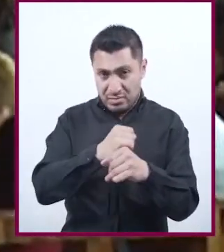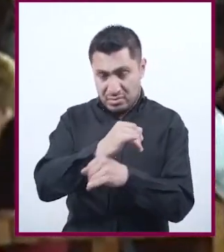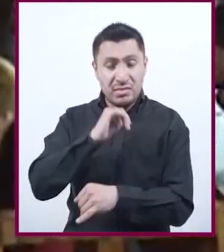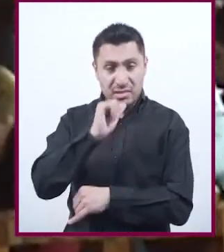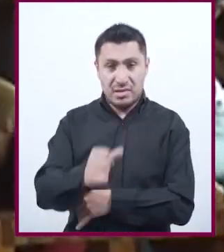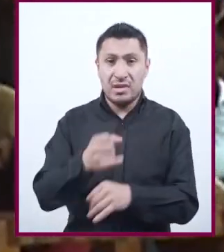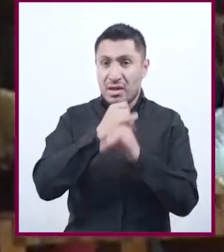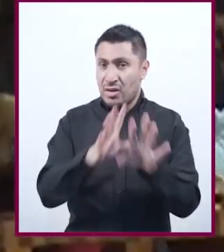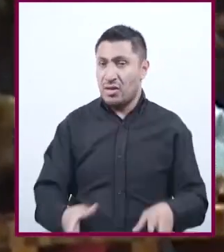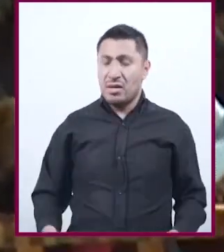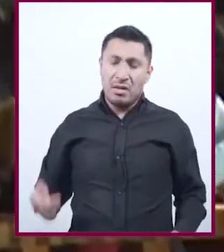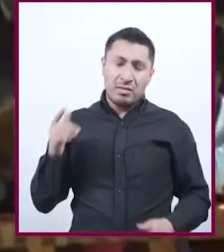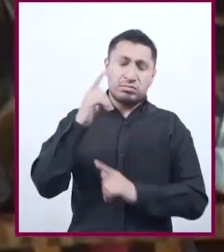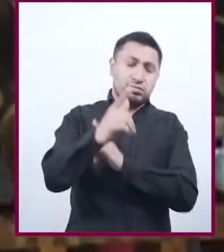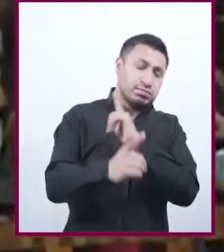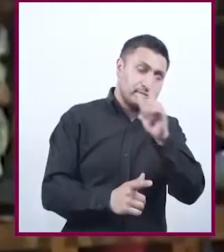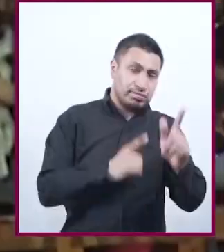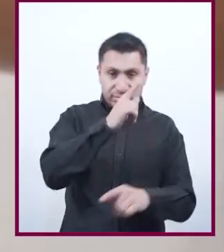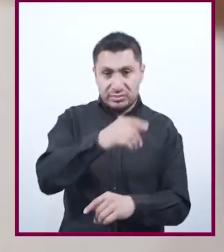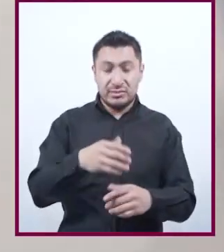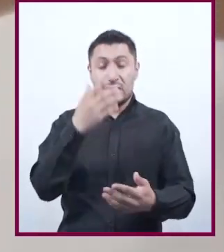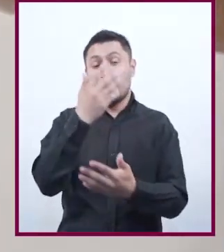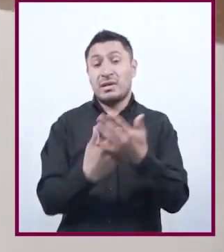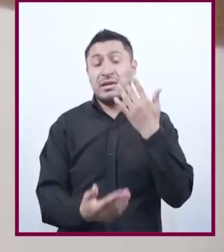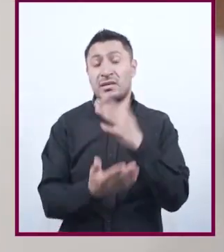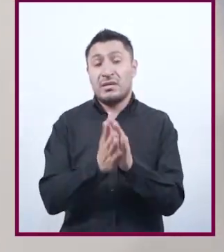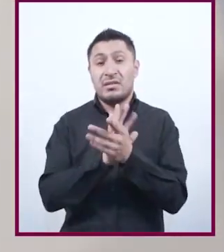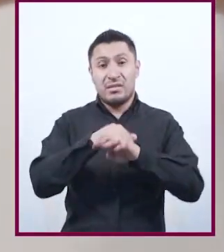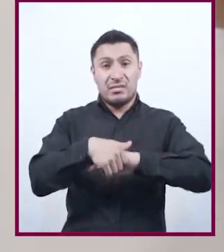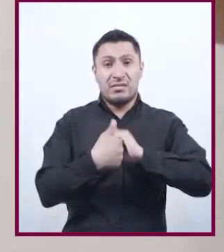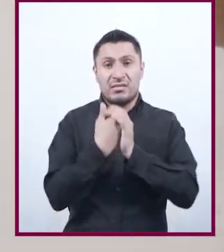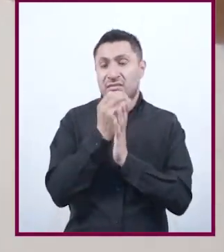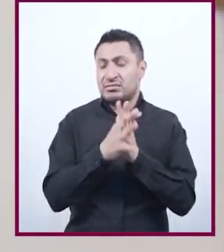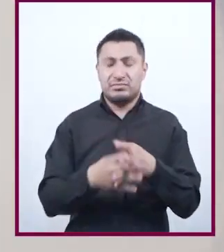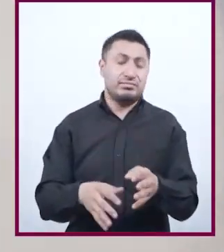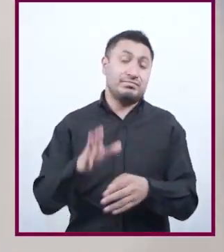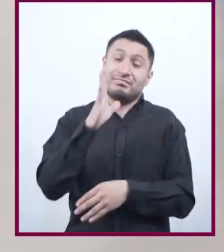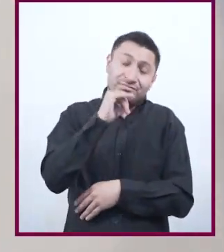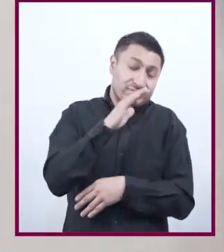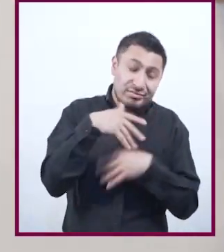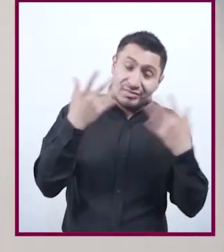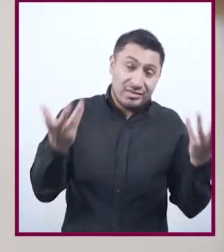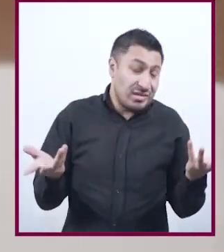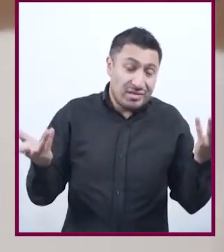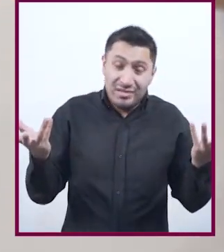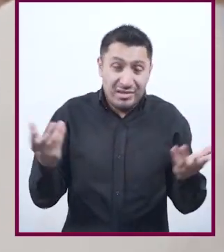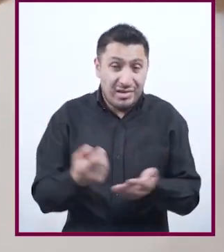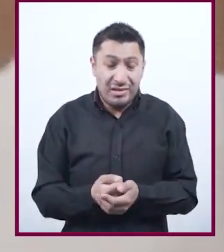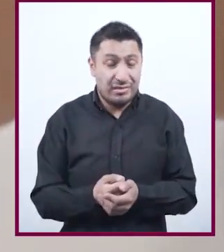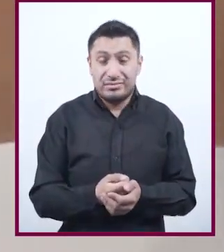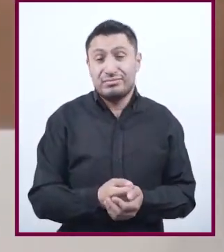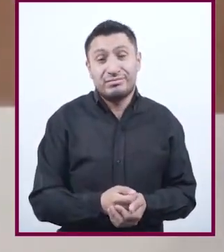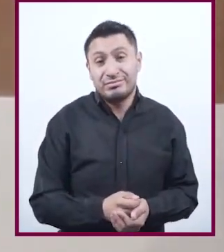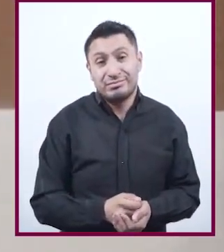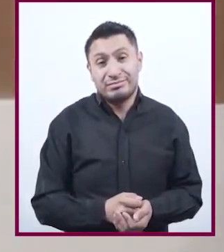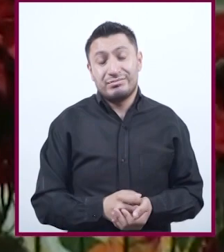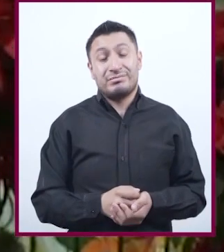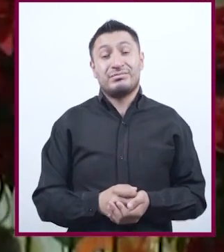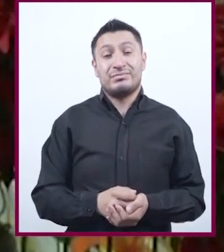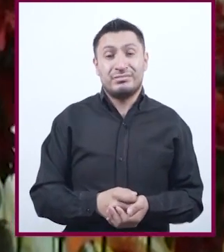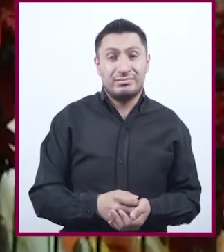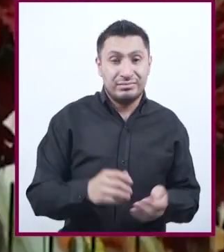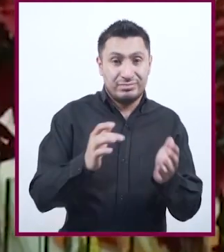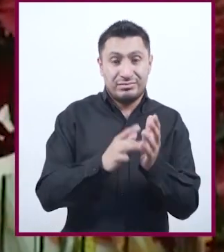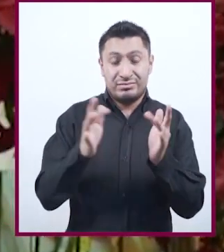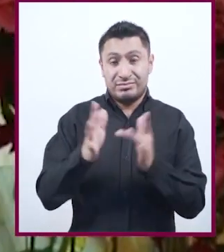La información viajaba súper lento y lavarse las manos con jabón era misión imposible para la mayoría de los mexicanos.